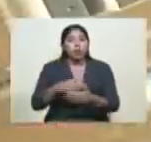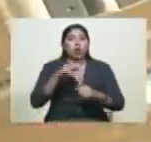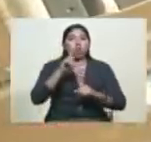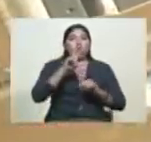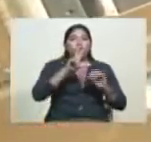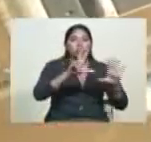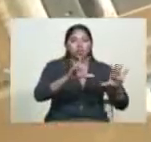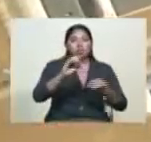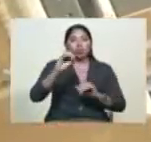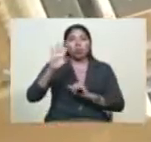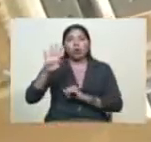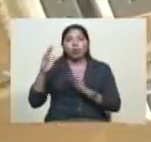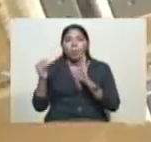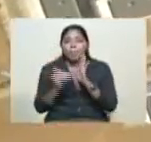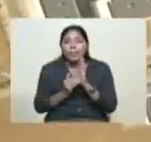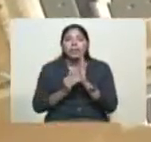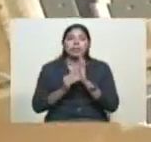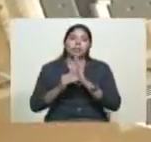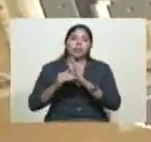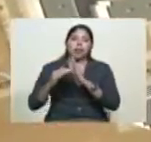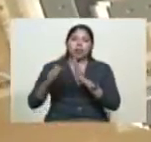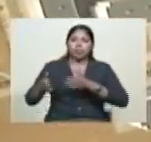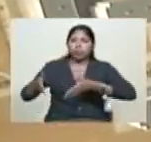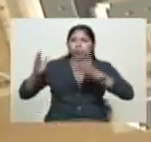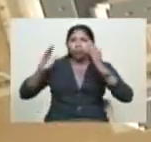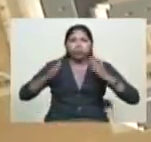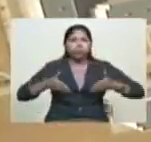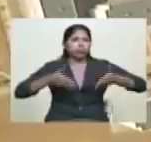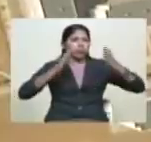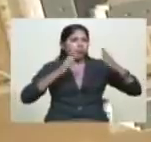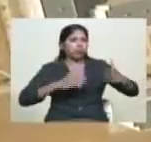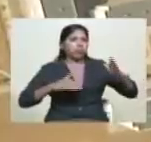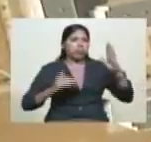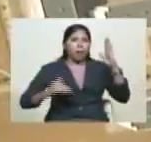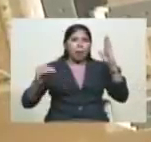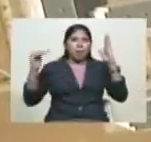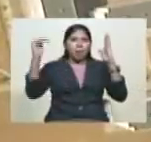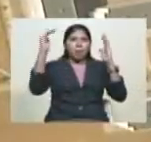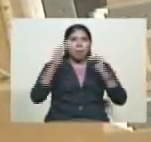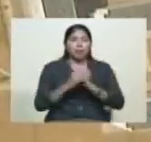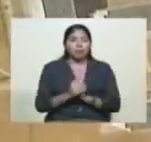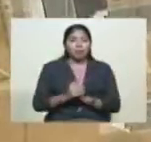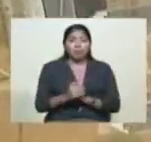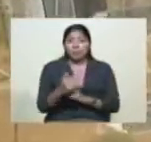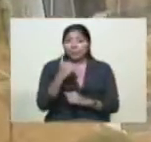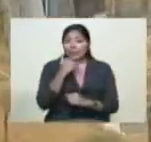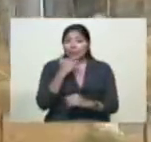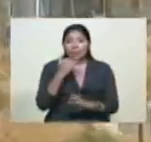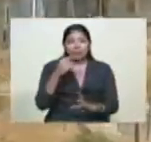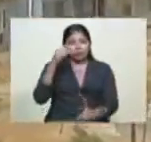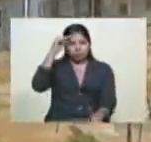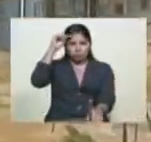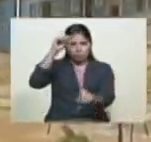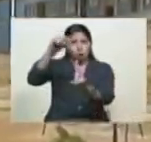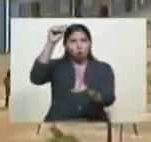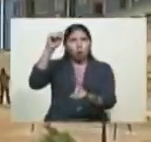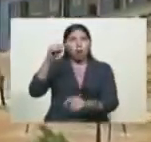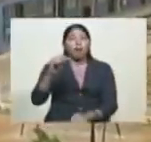2.084.000 viviendas. Y vamos rumbo a la primera meta, 3 millones.